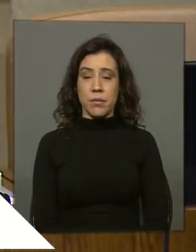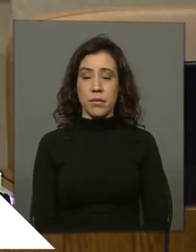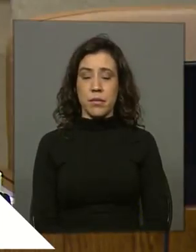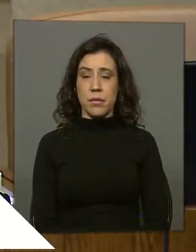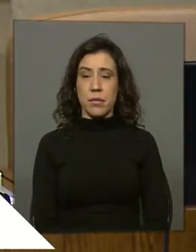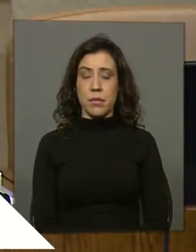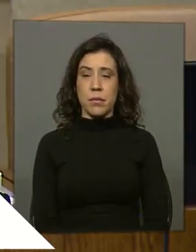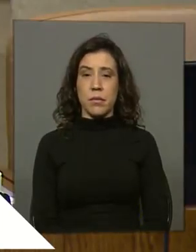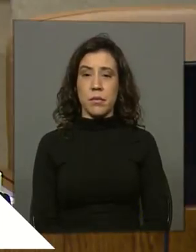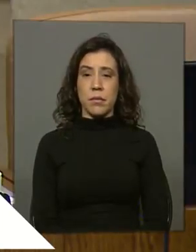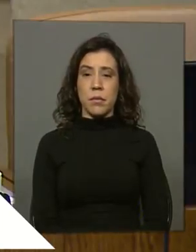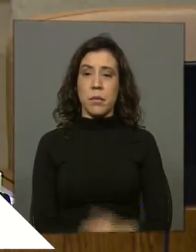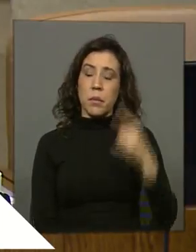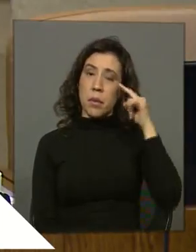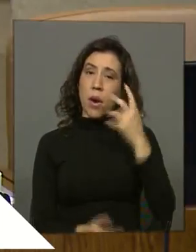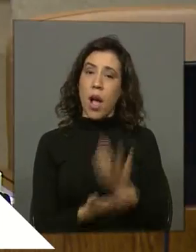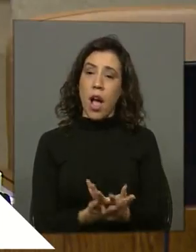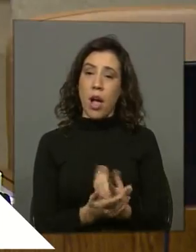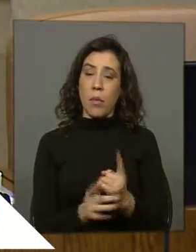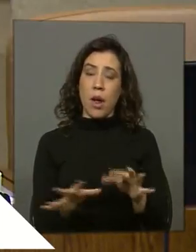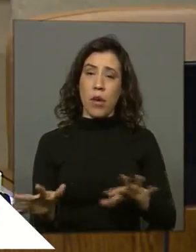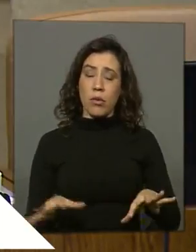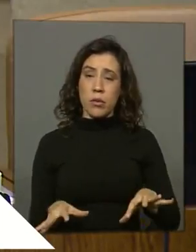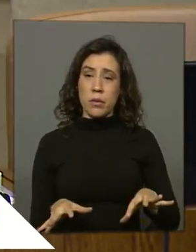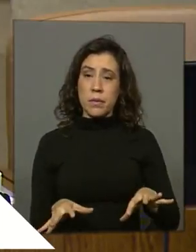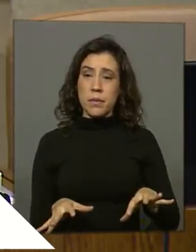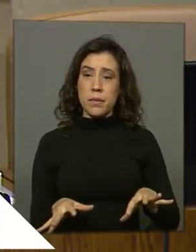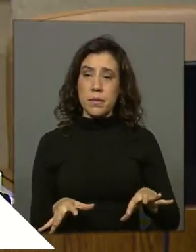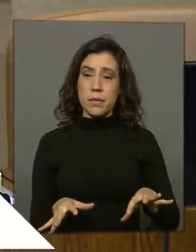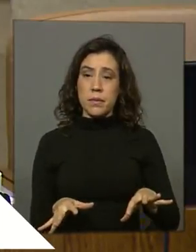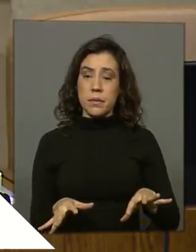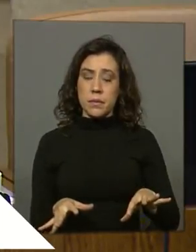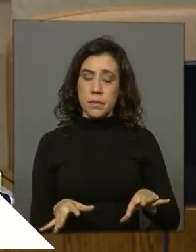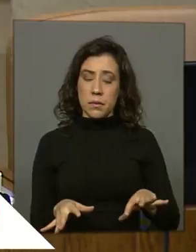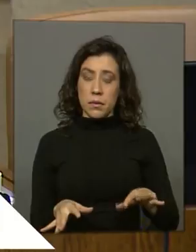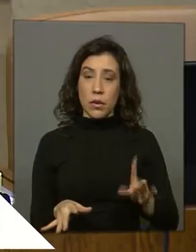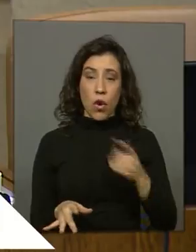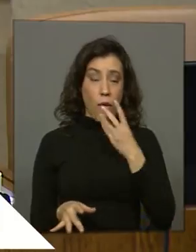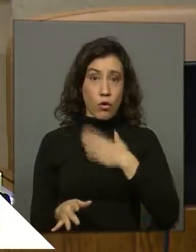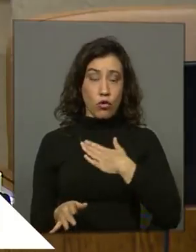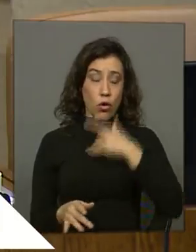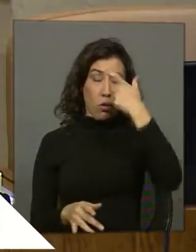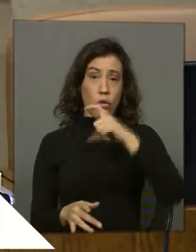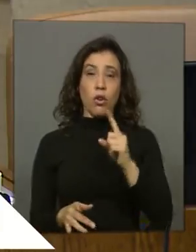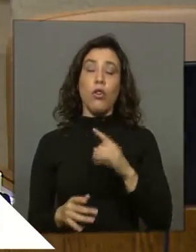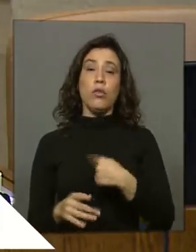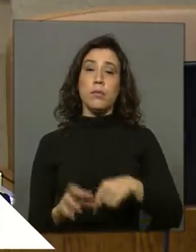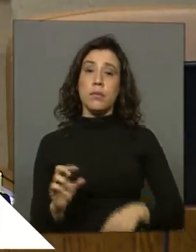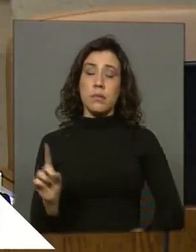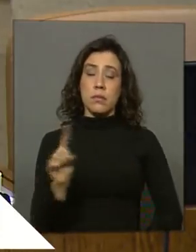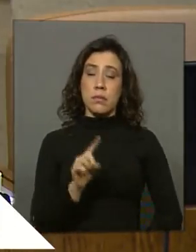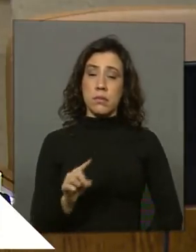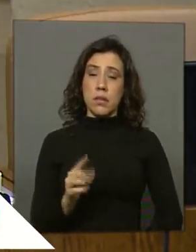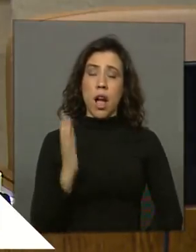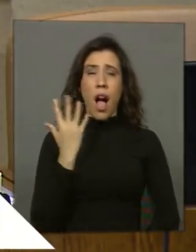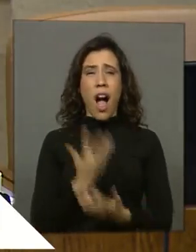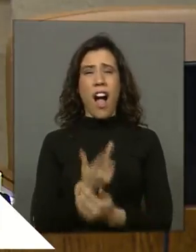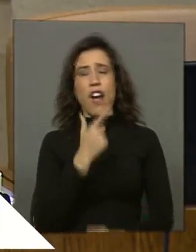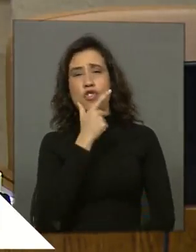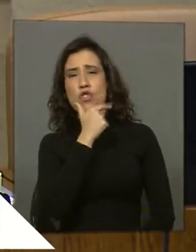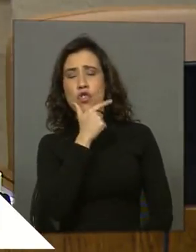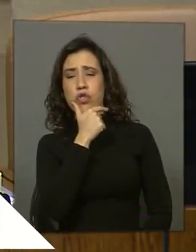sin embargo hay algo en lo cual y no lo digo a nombre propio sino que de los socialistas tenemos una duda